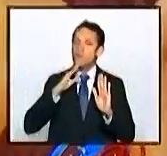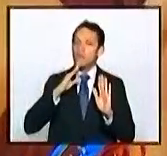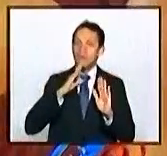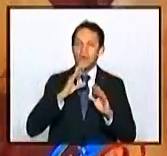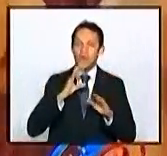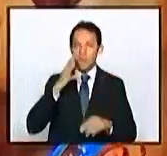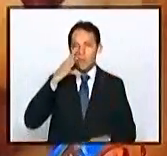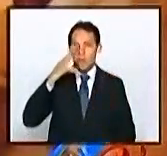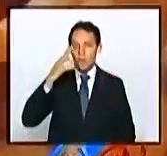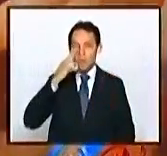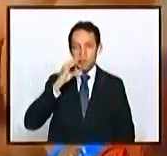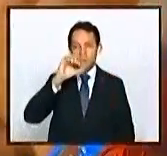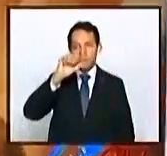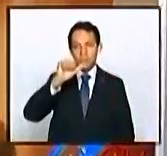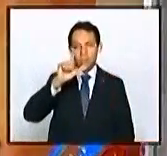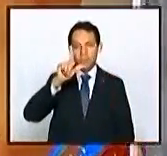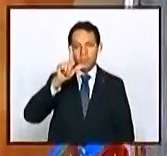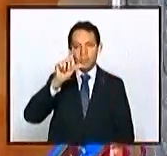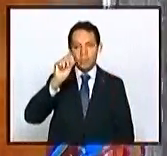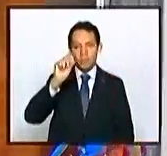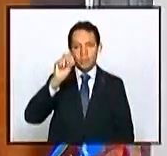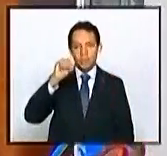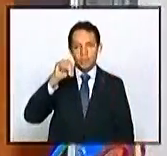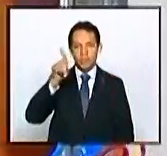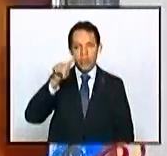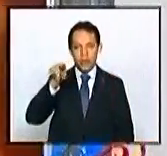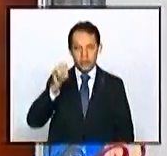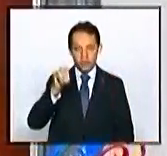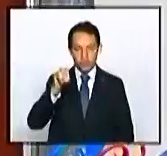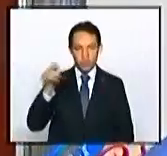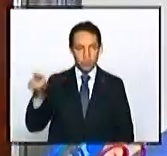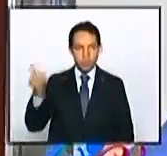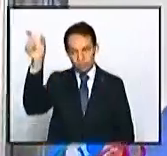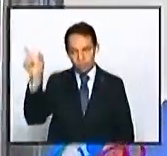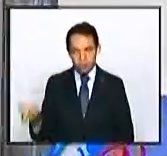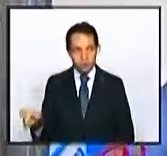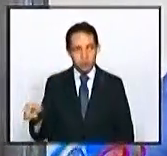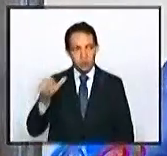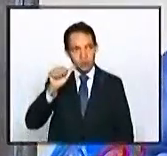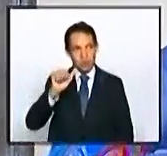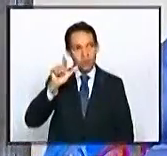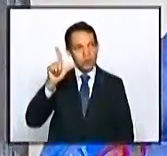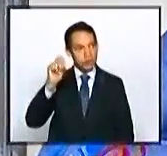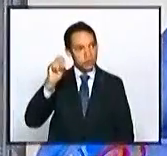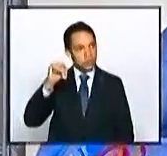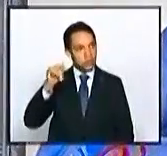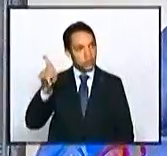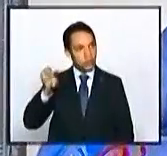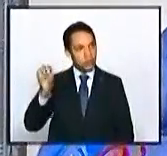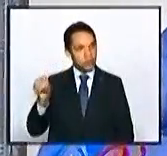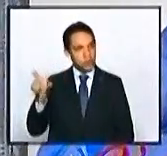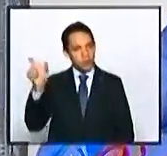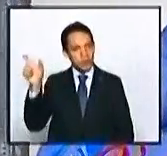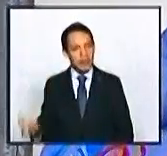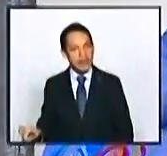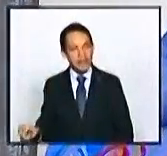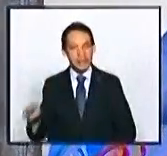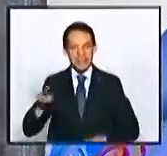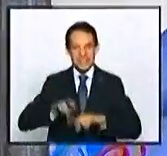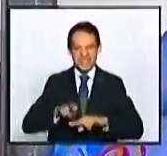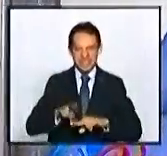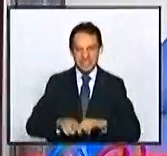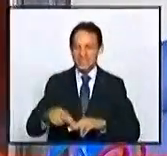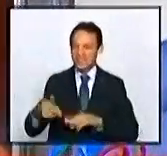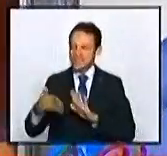maestro Alonso Loaiza, en mi consultorio, en el parque médico. Y estoy con todos